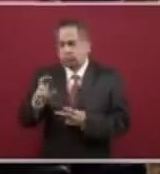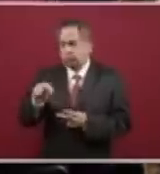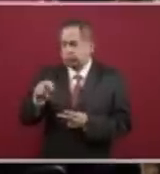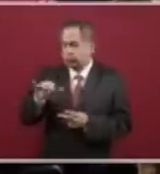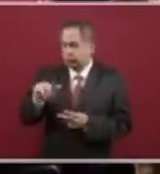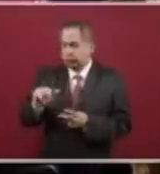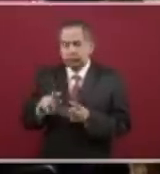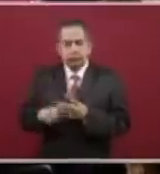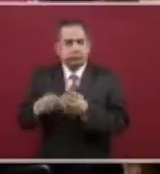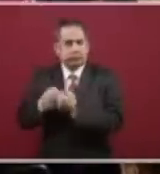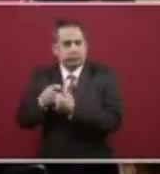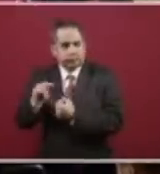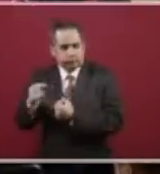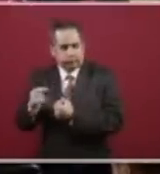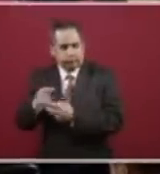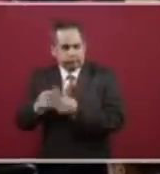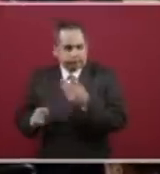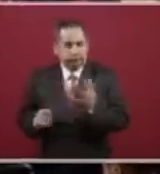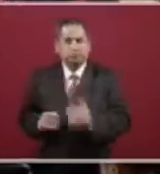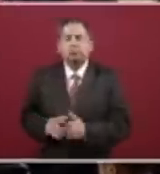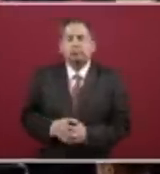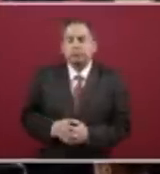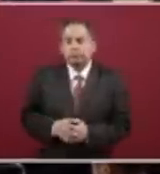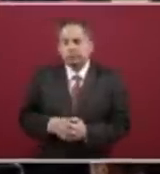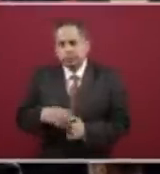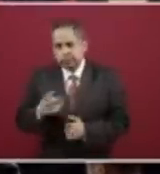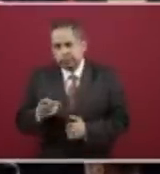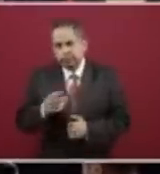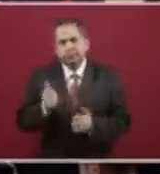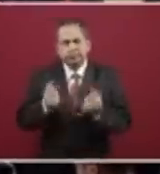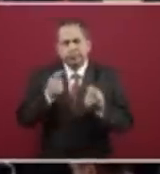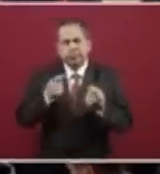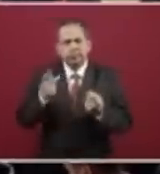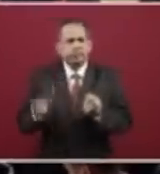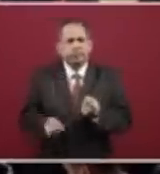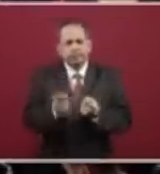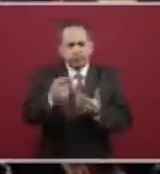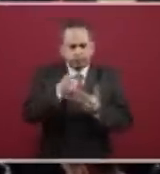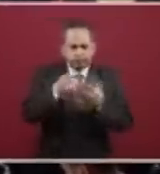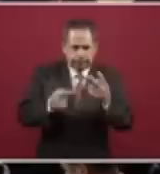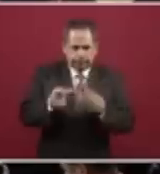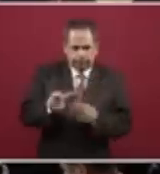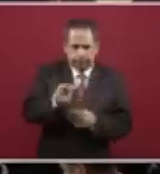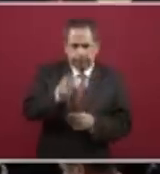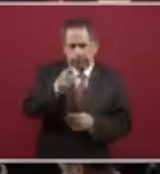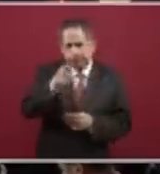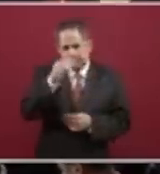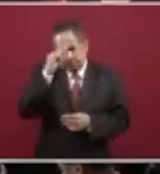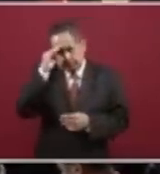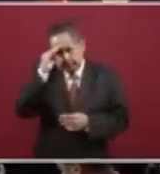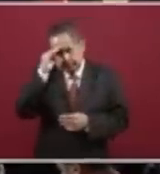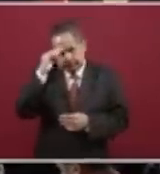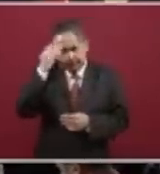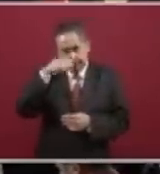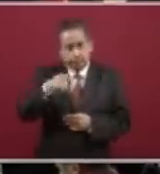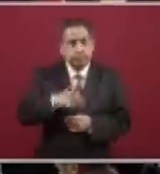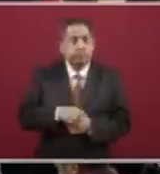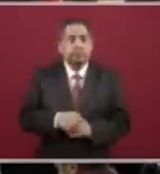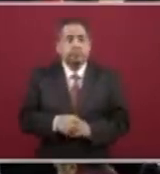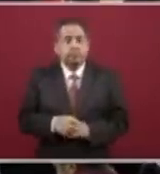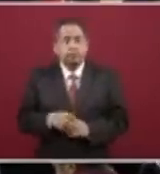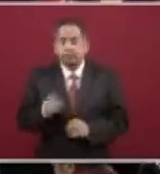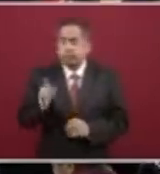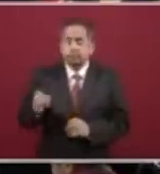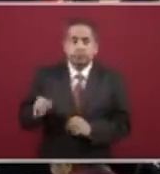frontera de tijuana presidente tengo algunas preguntas la primera es si usted considera que el instituto nacional de